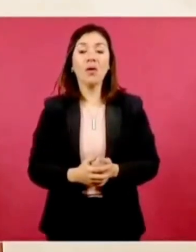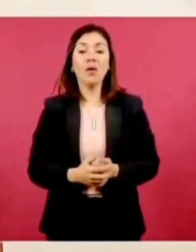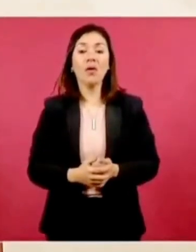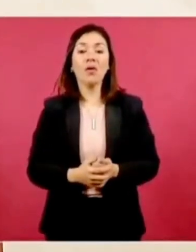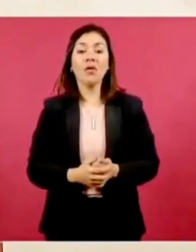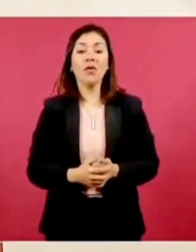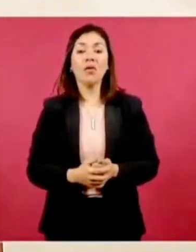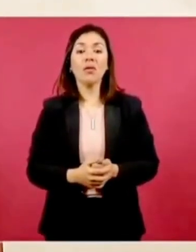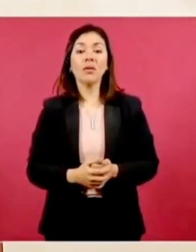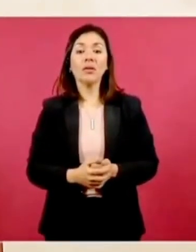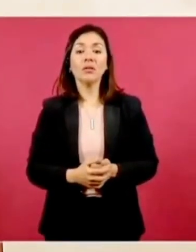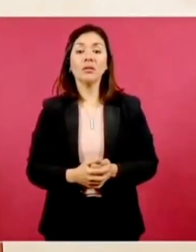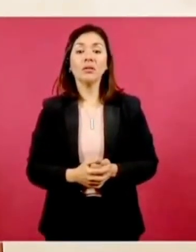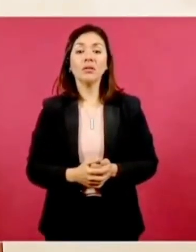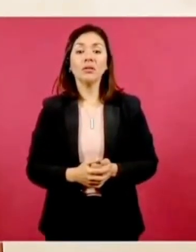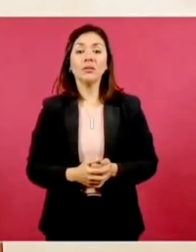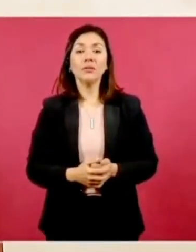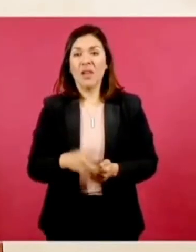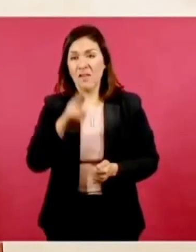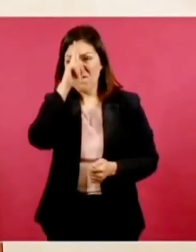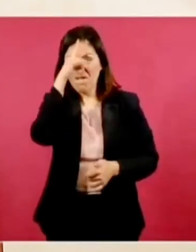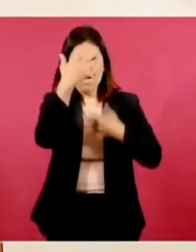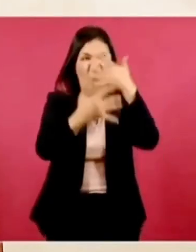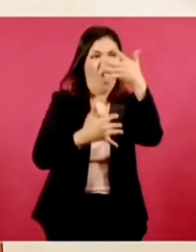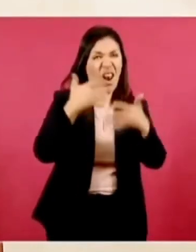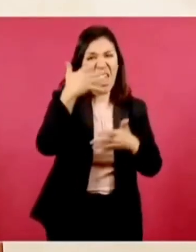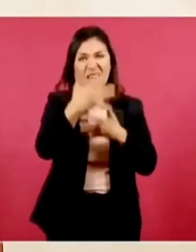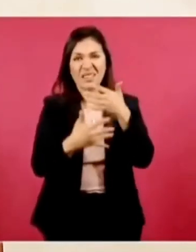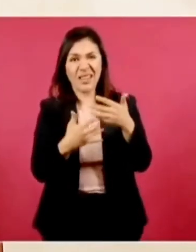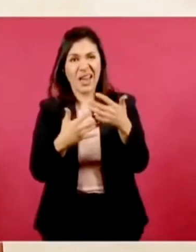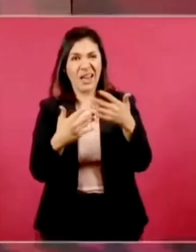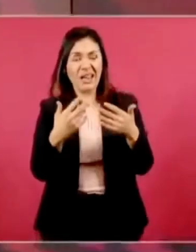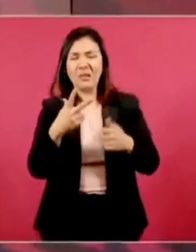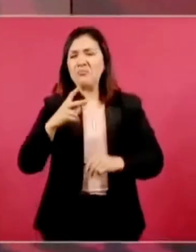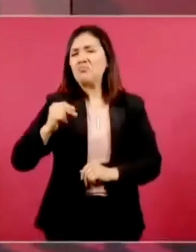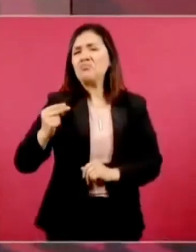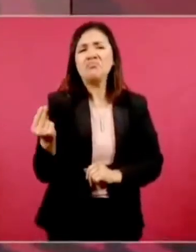hacer uso de la violencia.